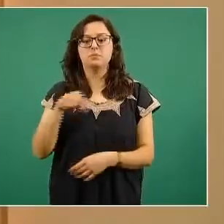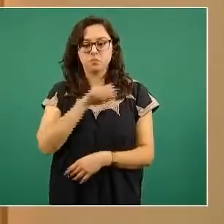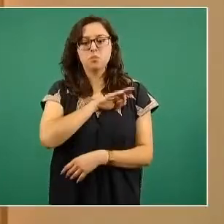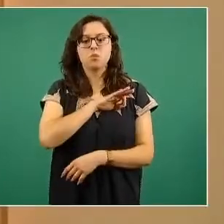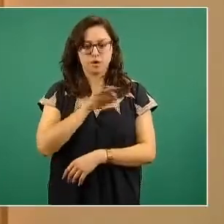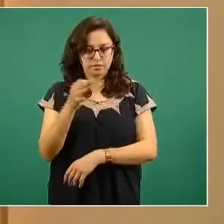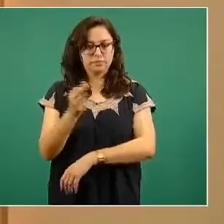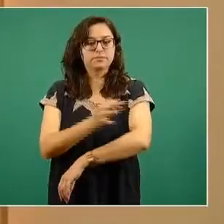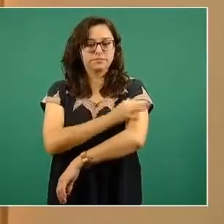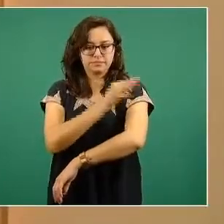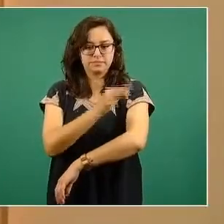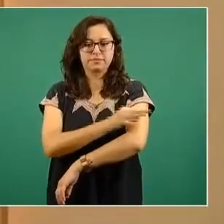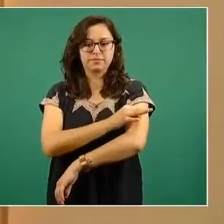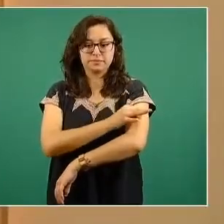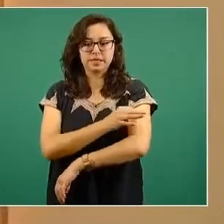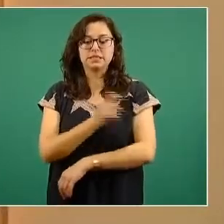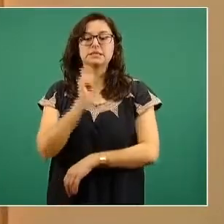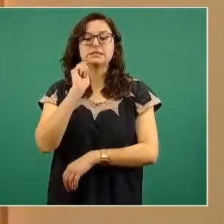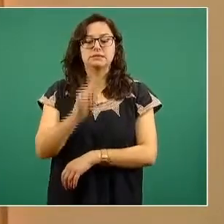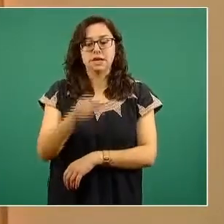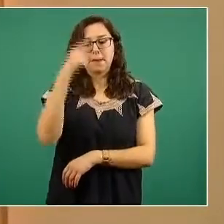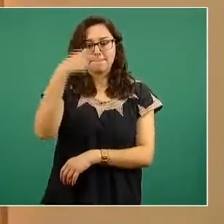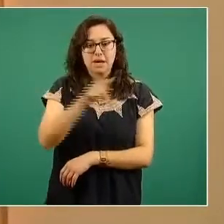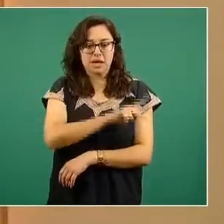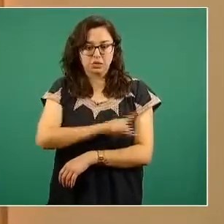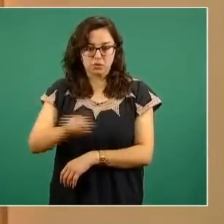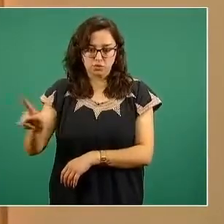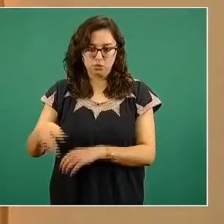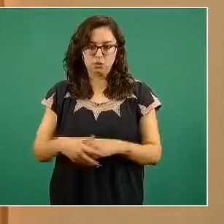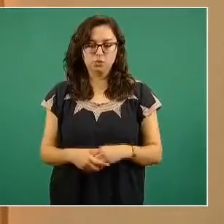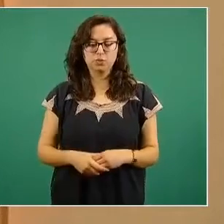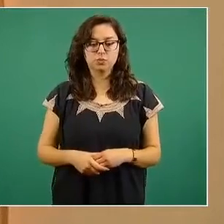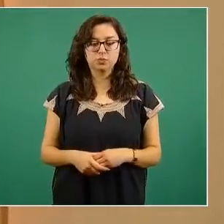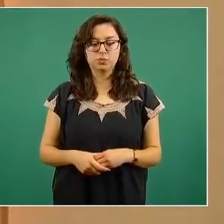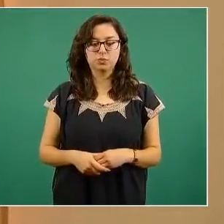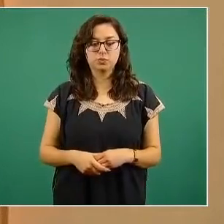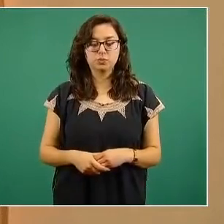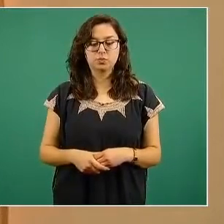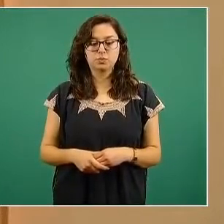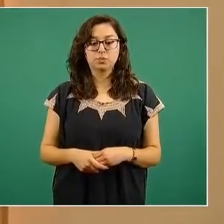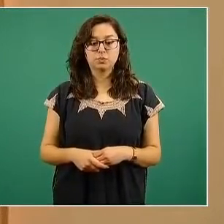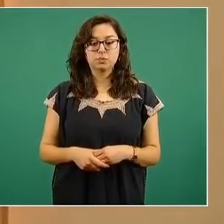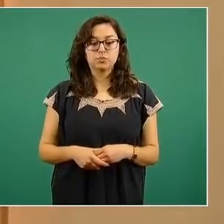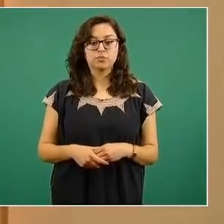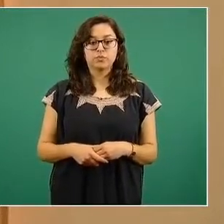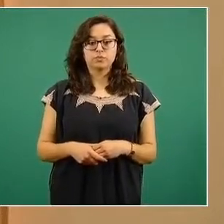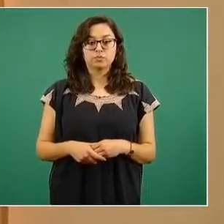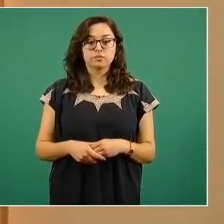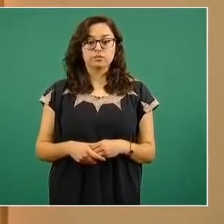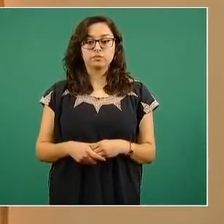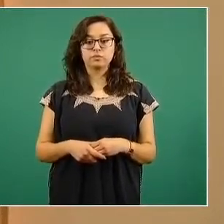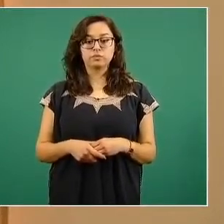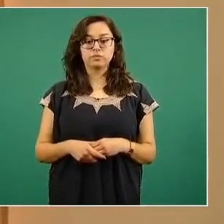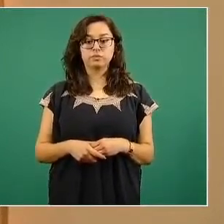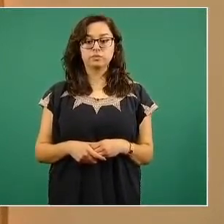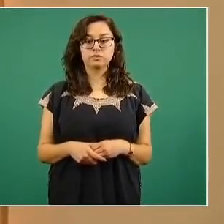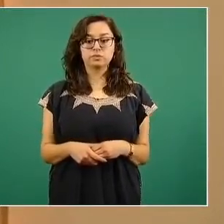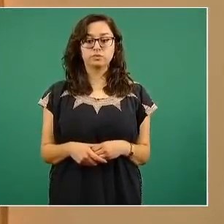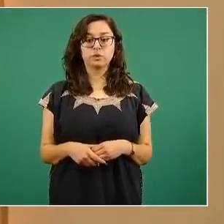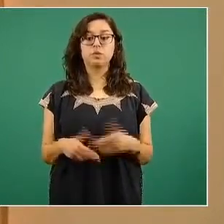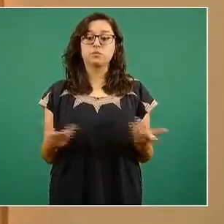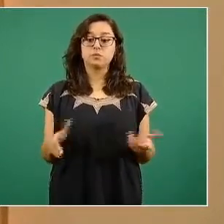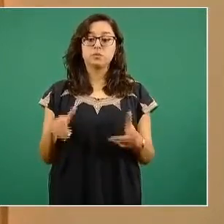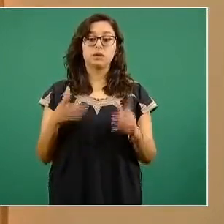vacuna, es decir, es una vacuna universal. Y el orden en que será aplicada en las distintas entidades